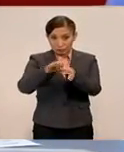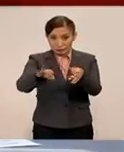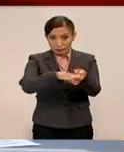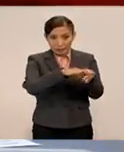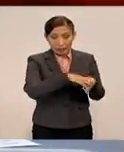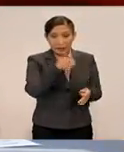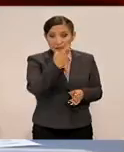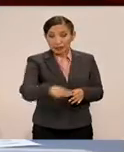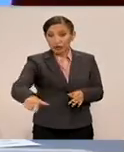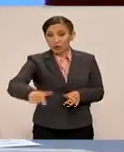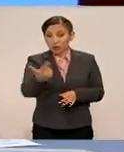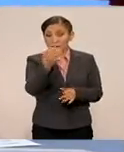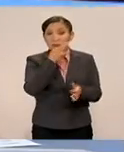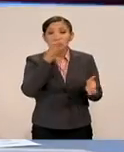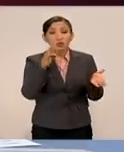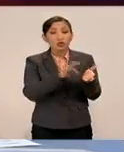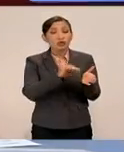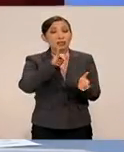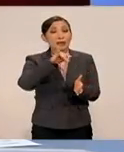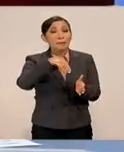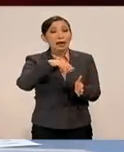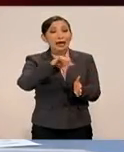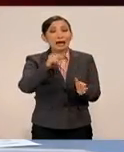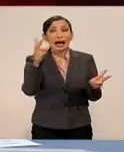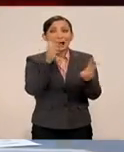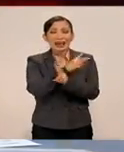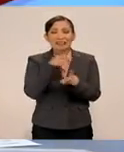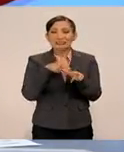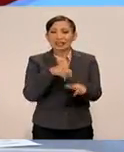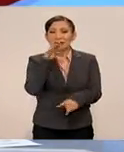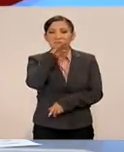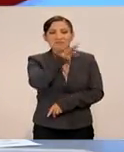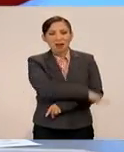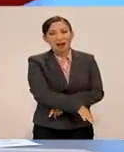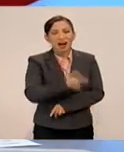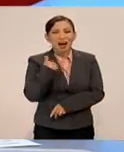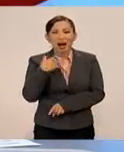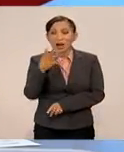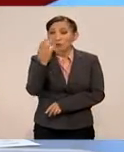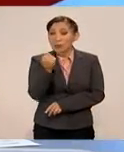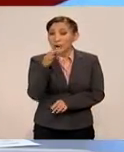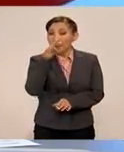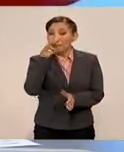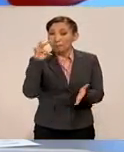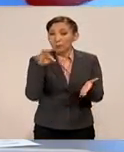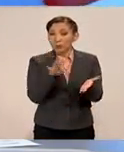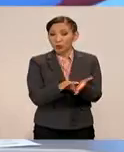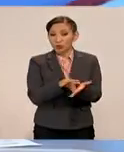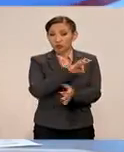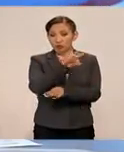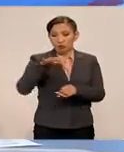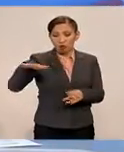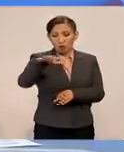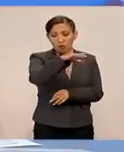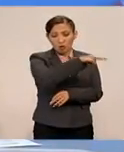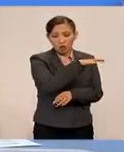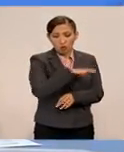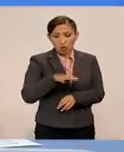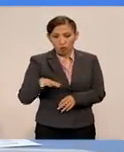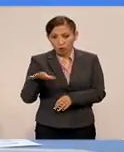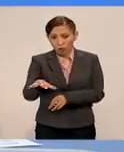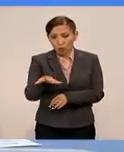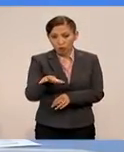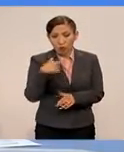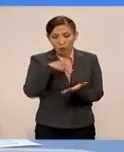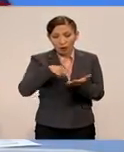México, 112 puntos IMECA, la calidad del aire sigue siendo mala. Hay 9 puntos en toda la zona conurbada que tienen o